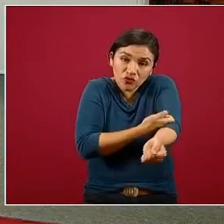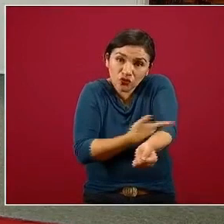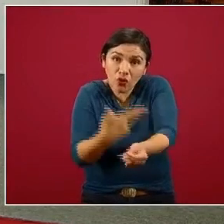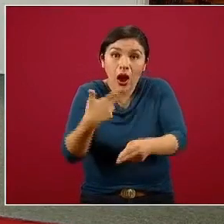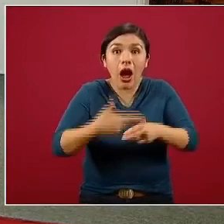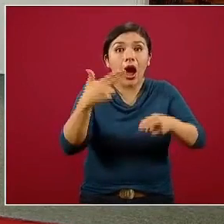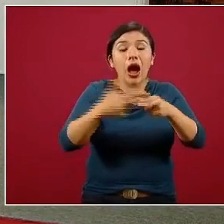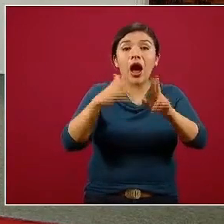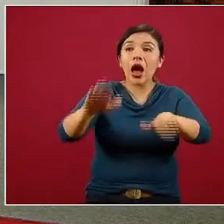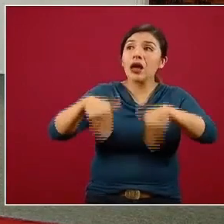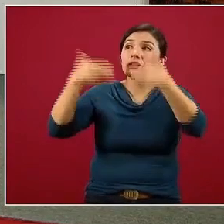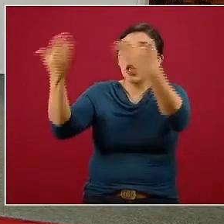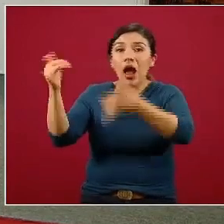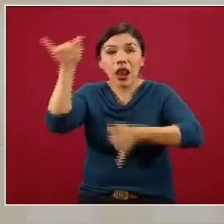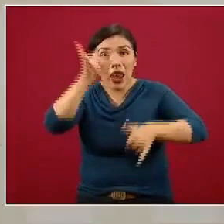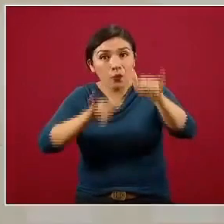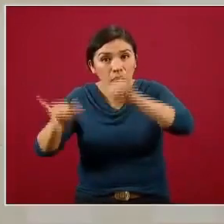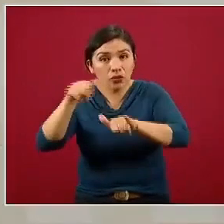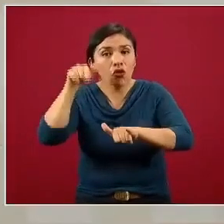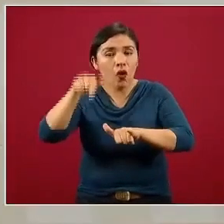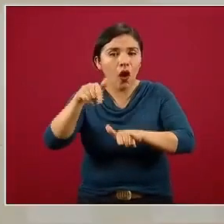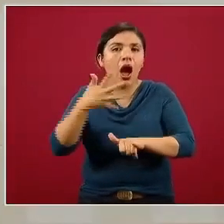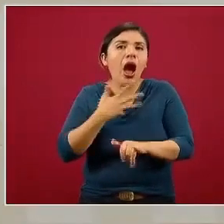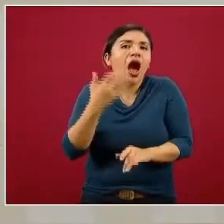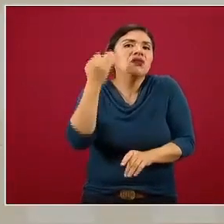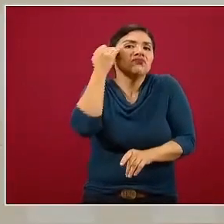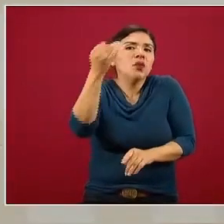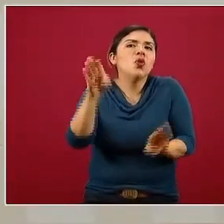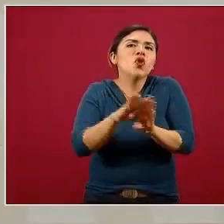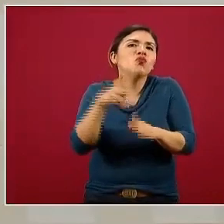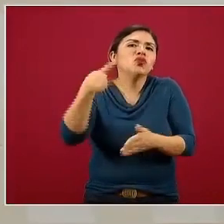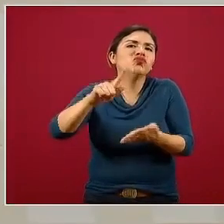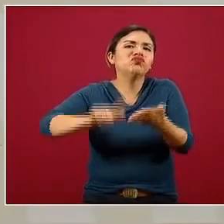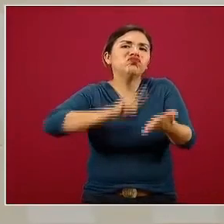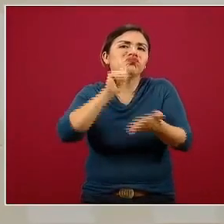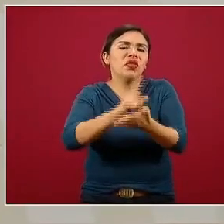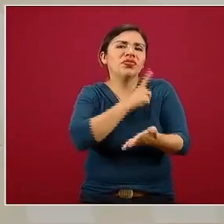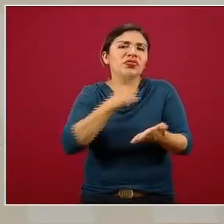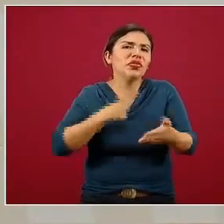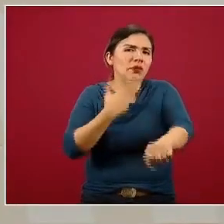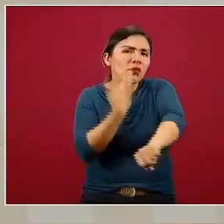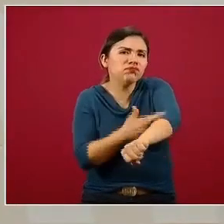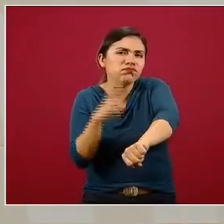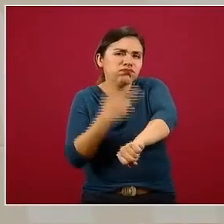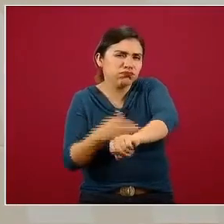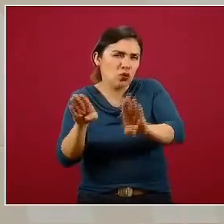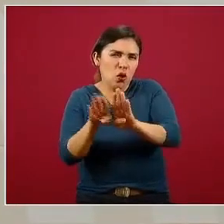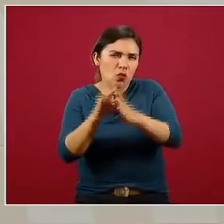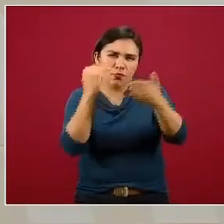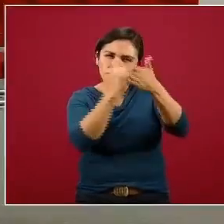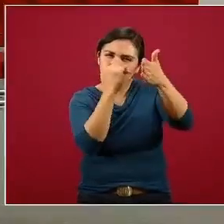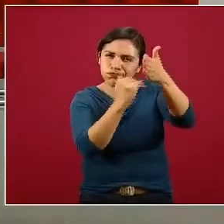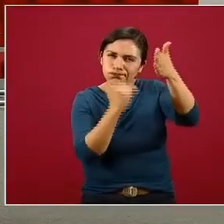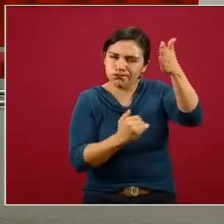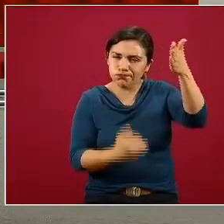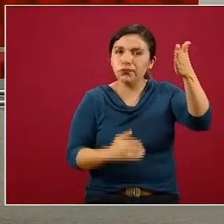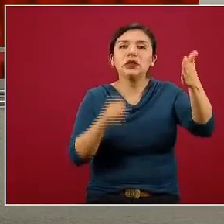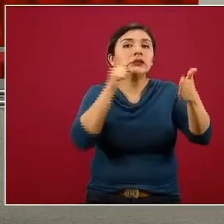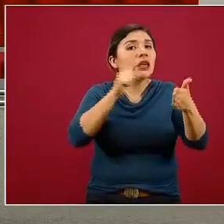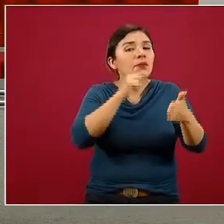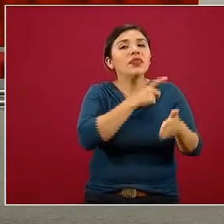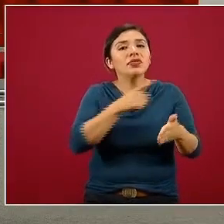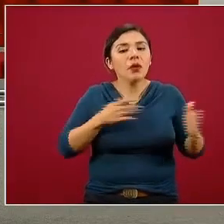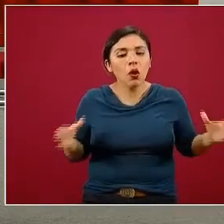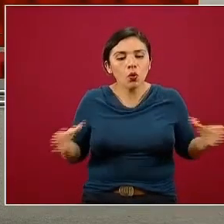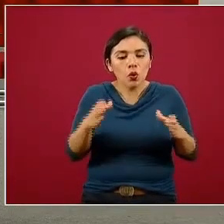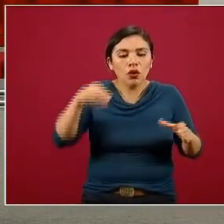al laboratorio, hay toda una serie de lineamientos y estándares que deben de seguir las unidades. La muestra debe de ir siempre en red de frío desde que